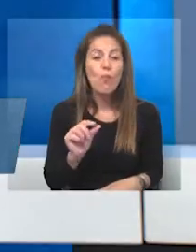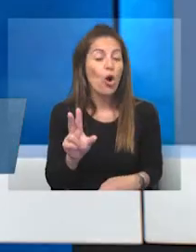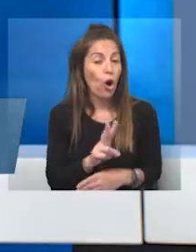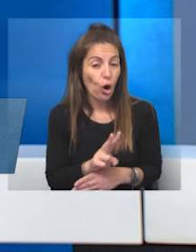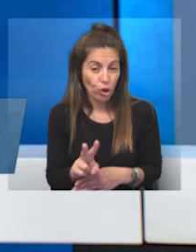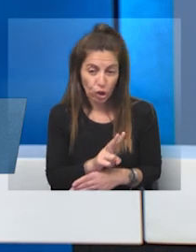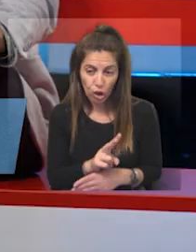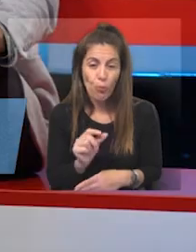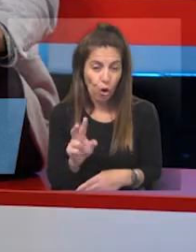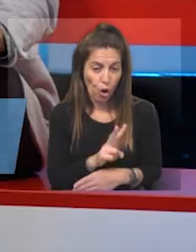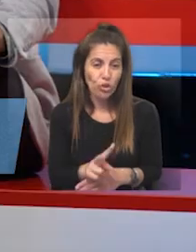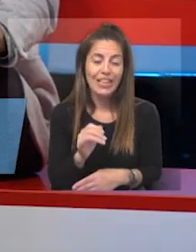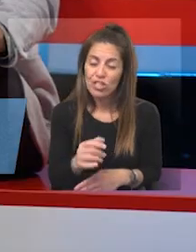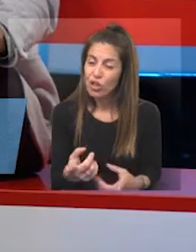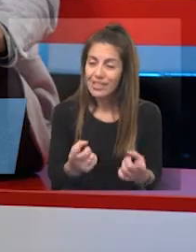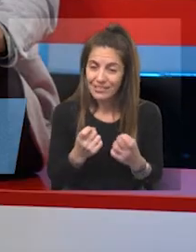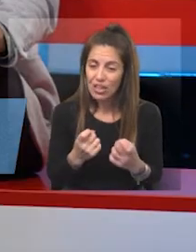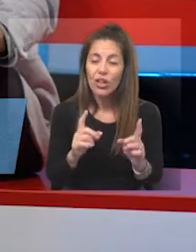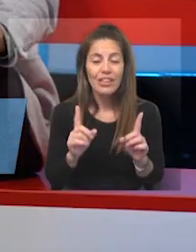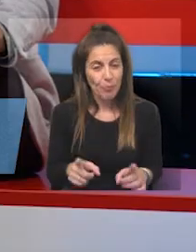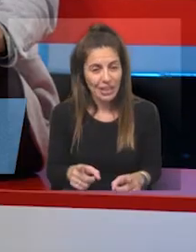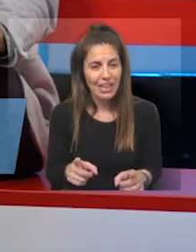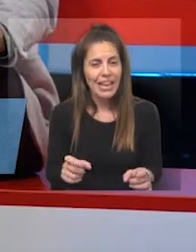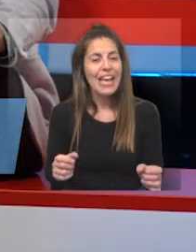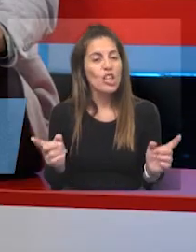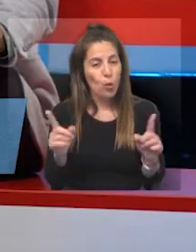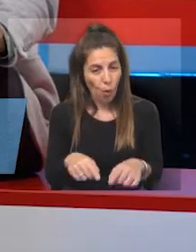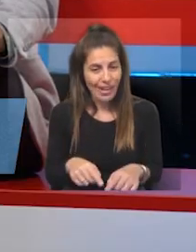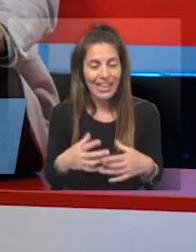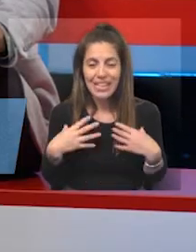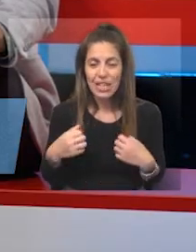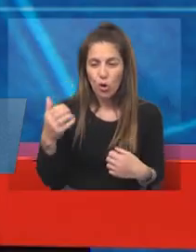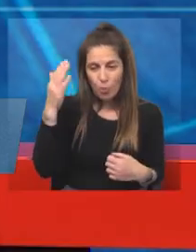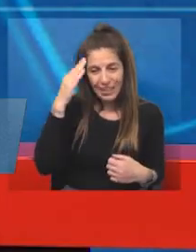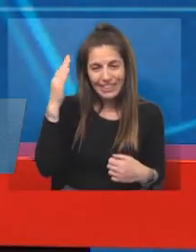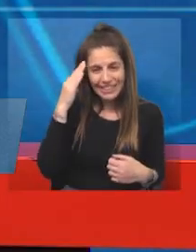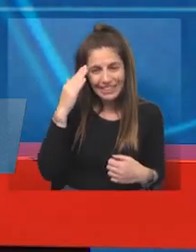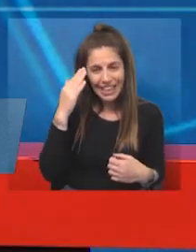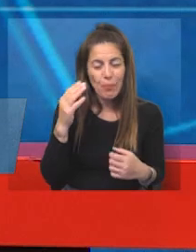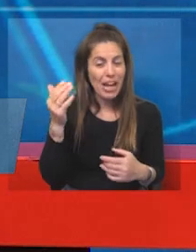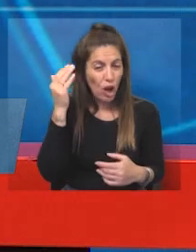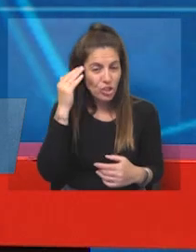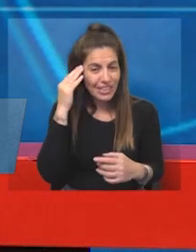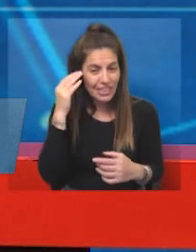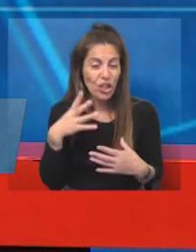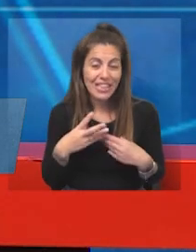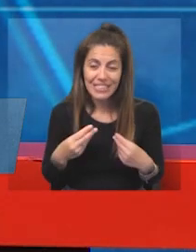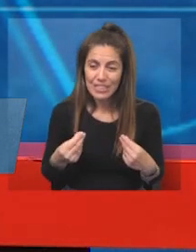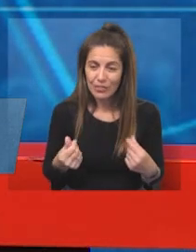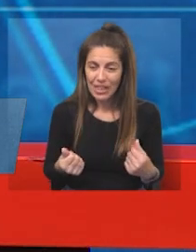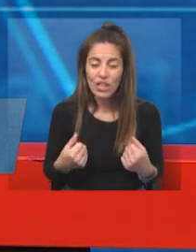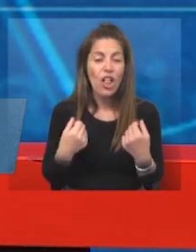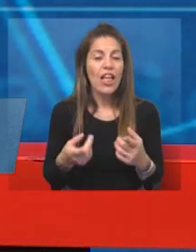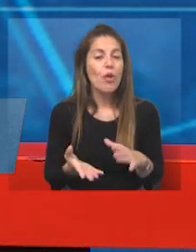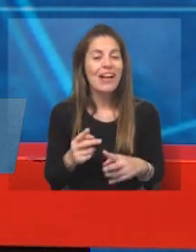adem poco control y eso es muy necesario que pase también al igual que la Salud Mental desde un punto de vista de la conscientización de la sensibilización dando